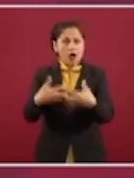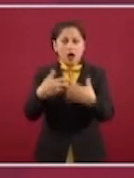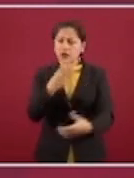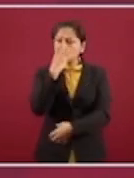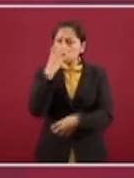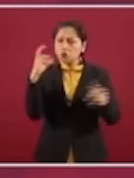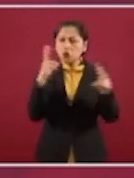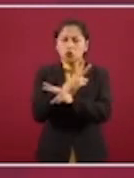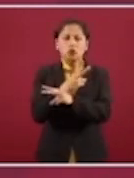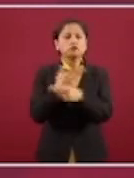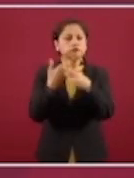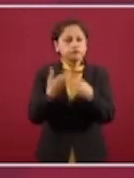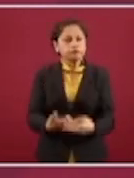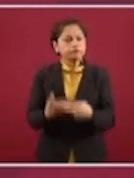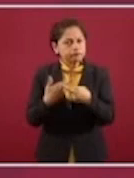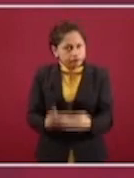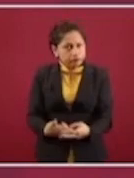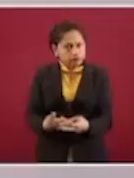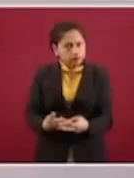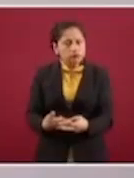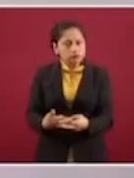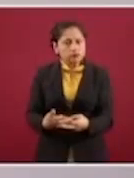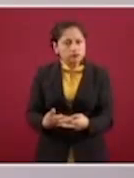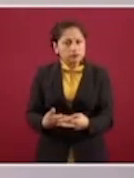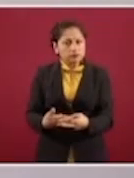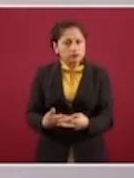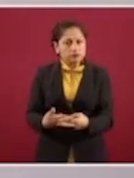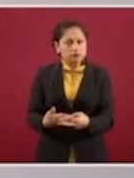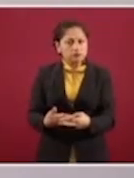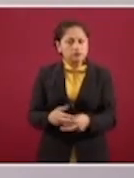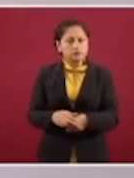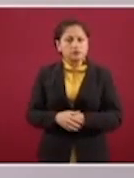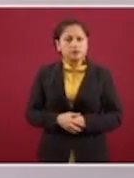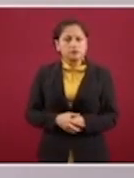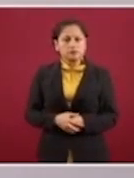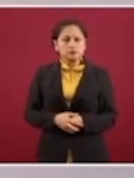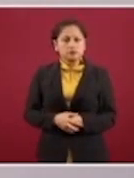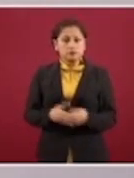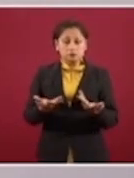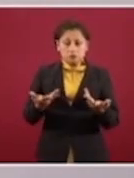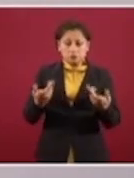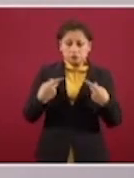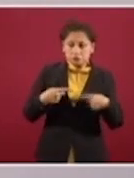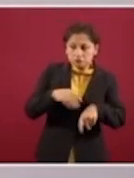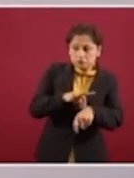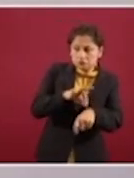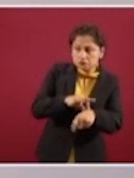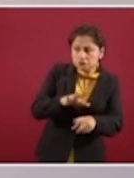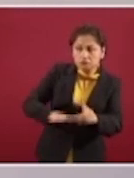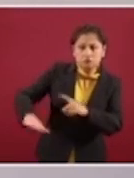el equipo médico que se requiere para la atención a